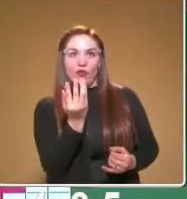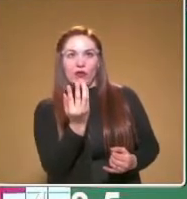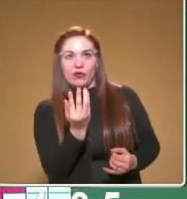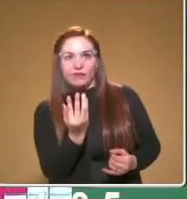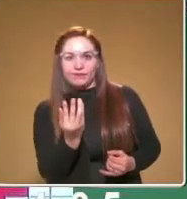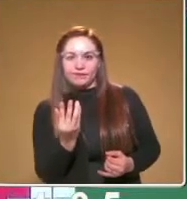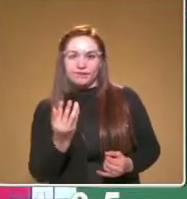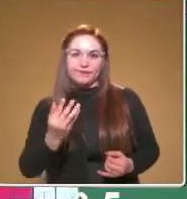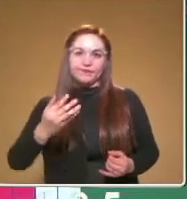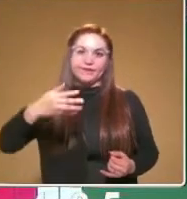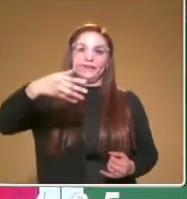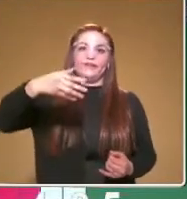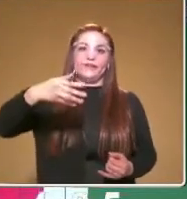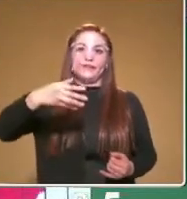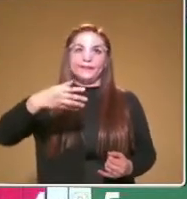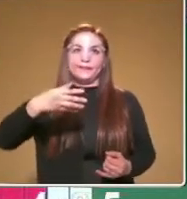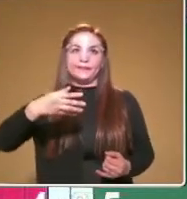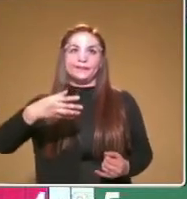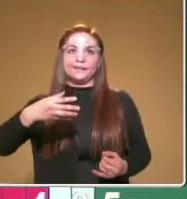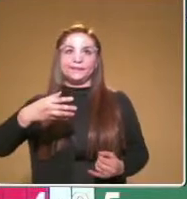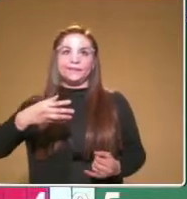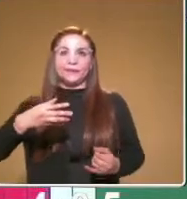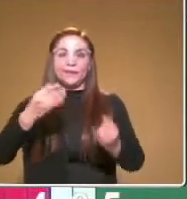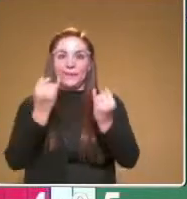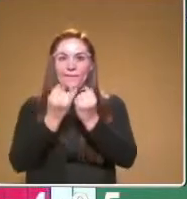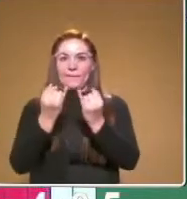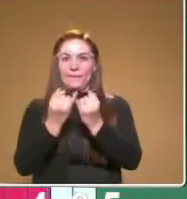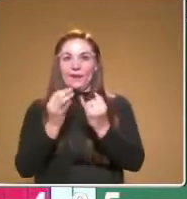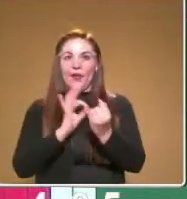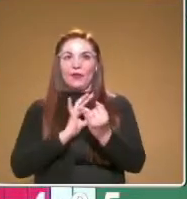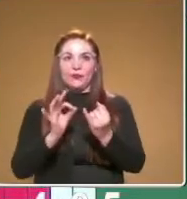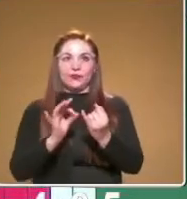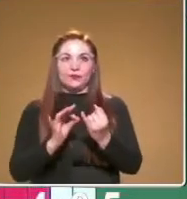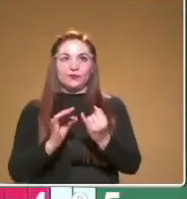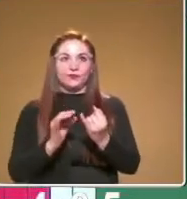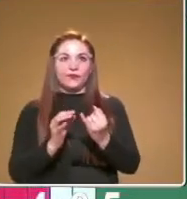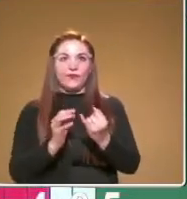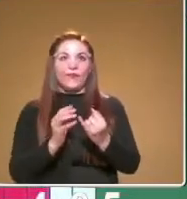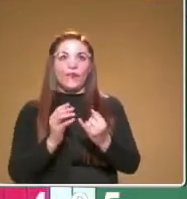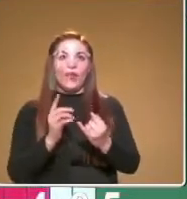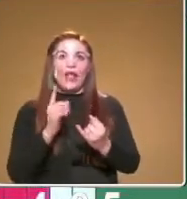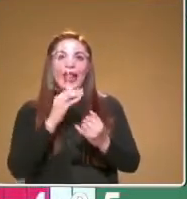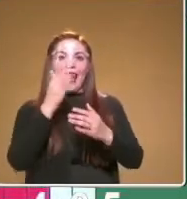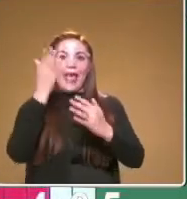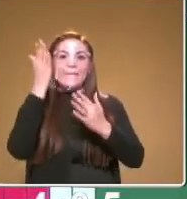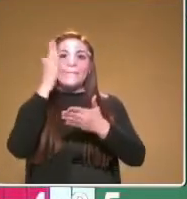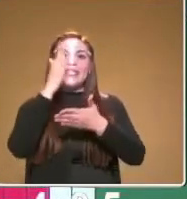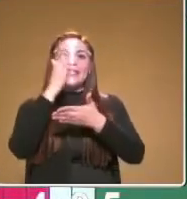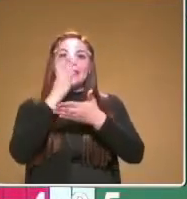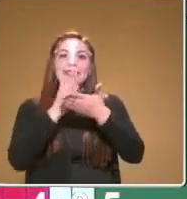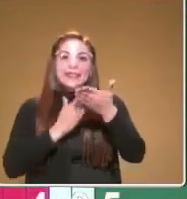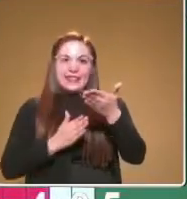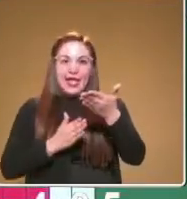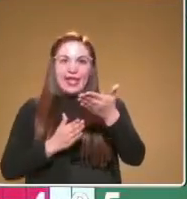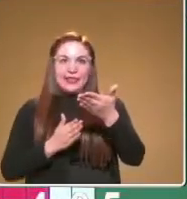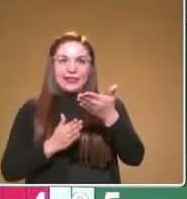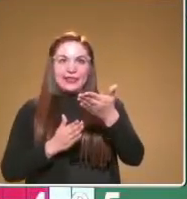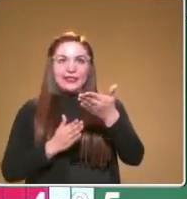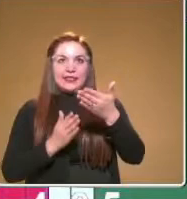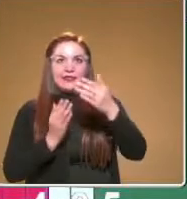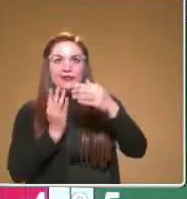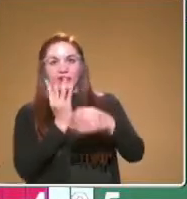Uy, aquí podemos jugar incluso hasta con las fracciones, maestra, porque pues estoy en la mitad de lo que era medio